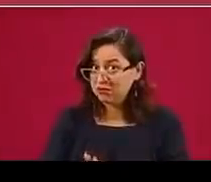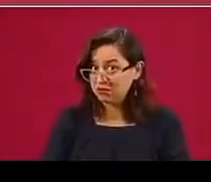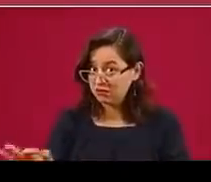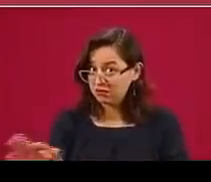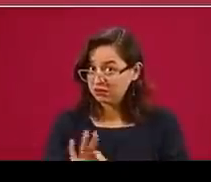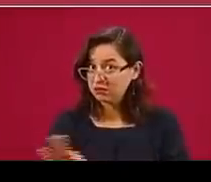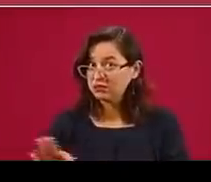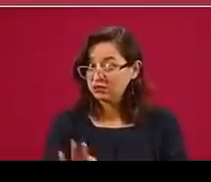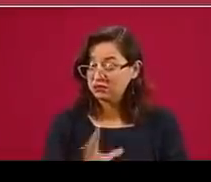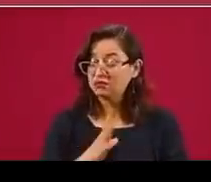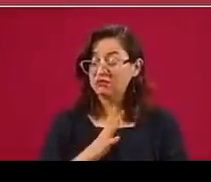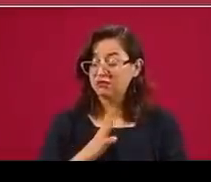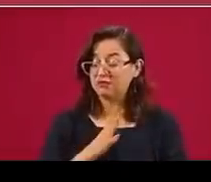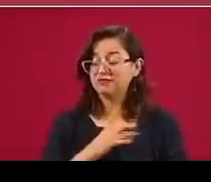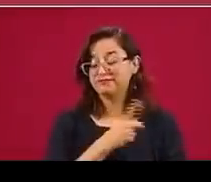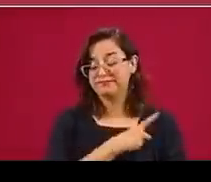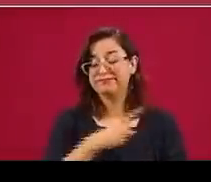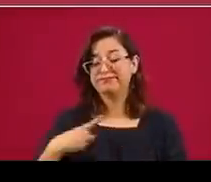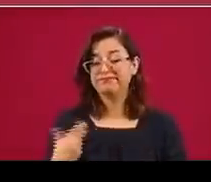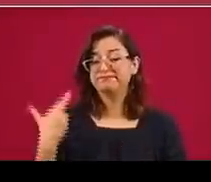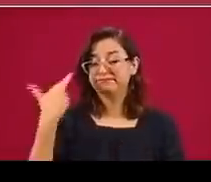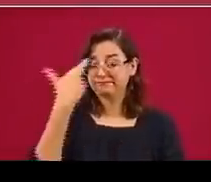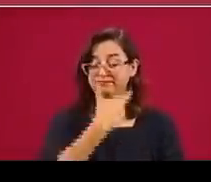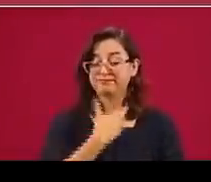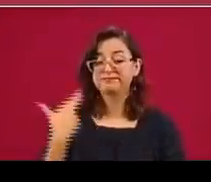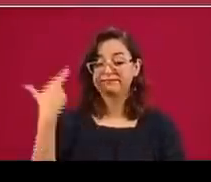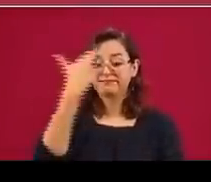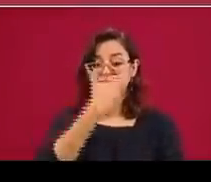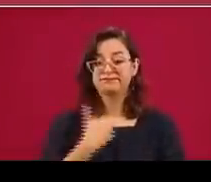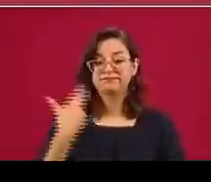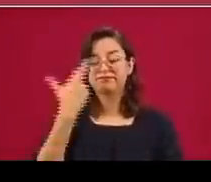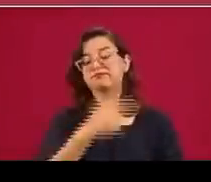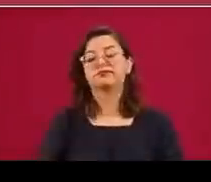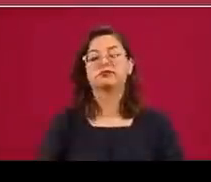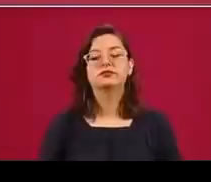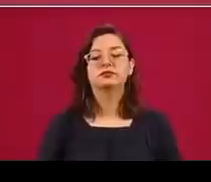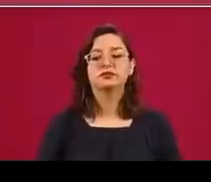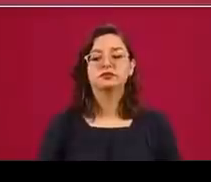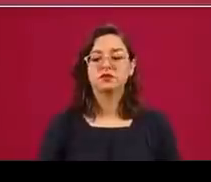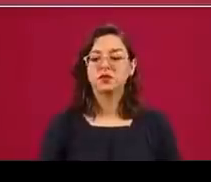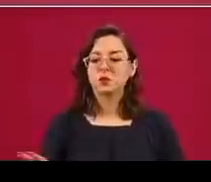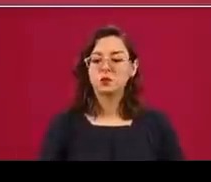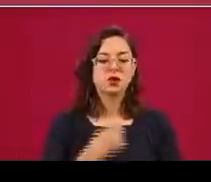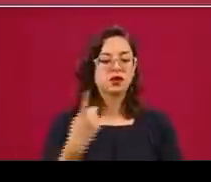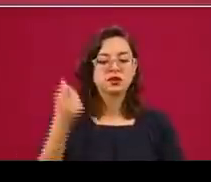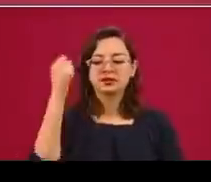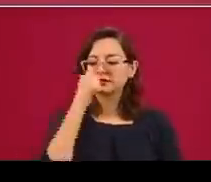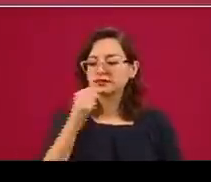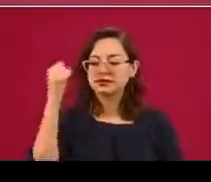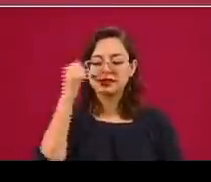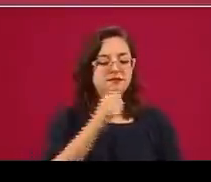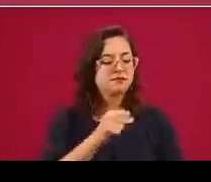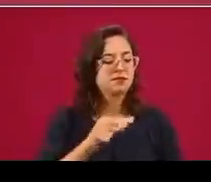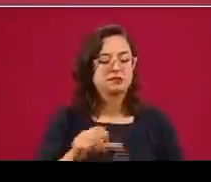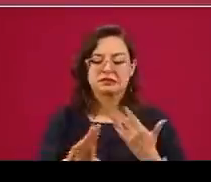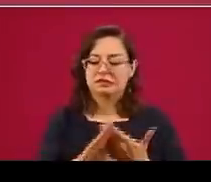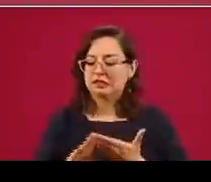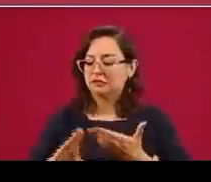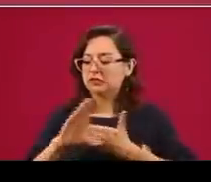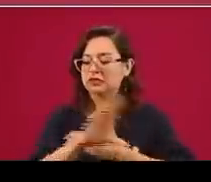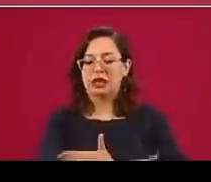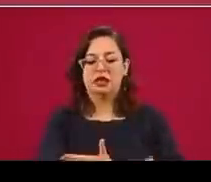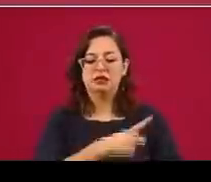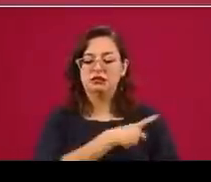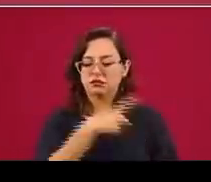porque una de las cosas que se debe de evitar es esa